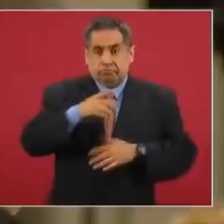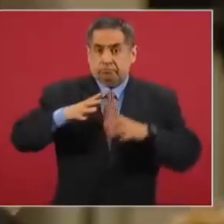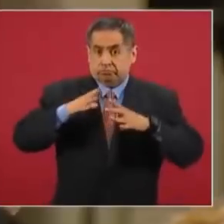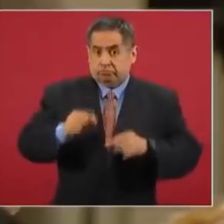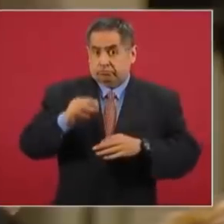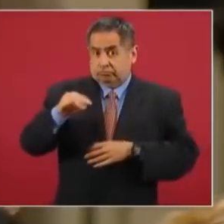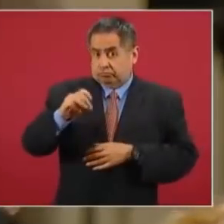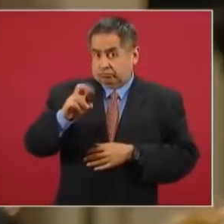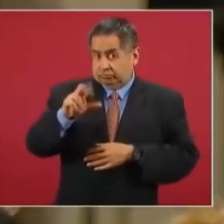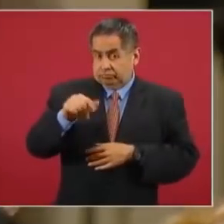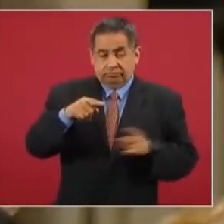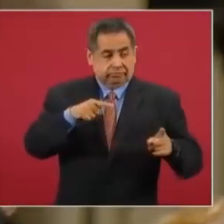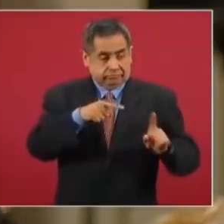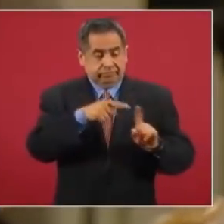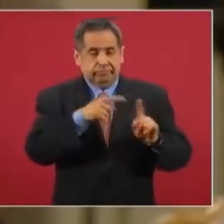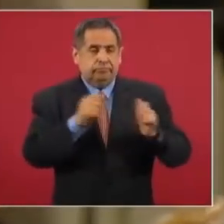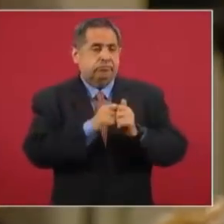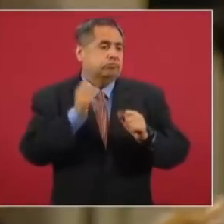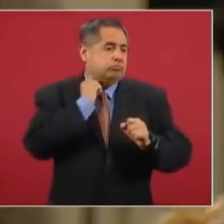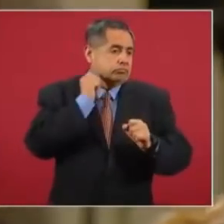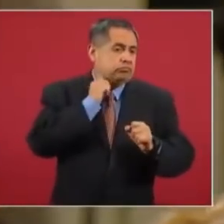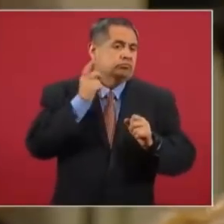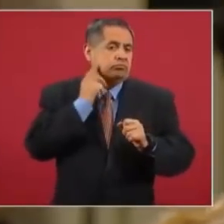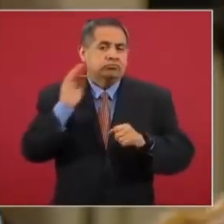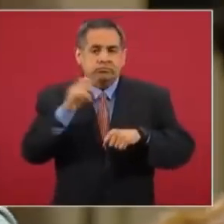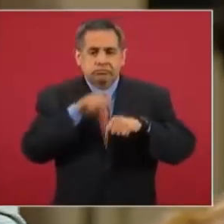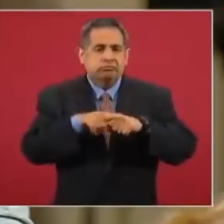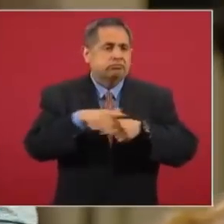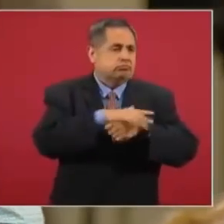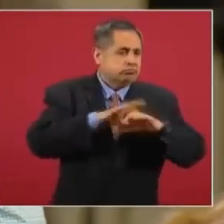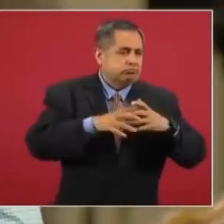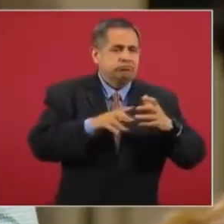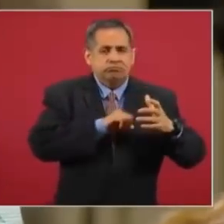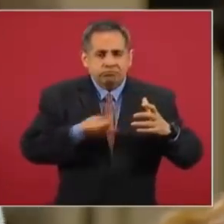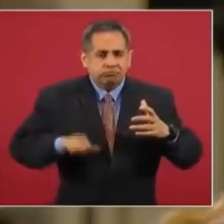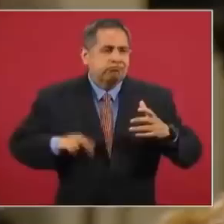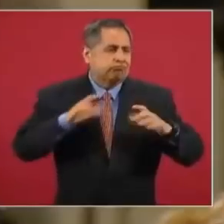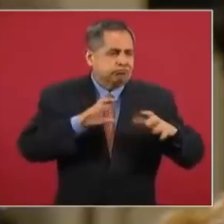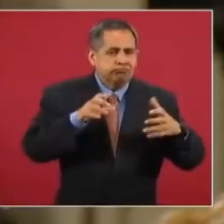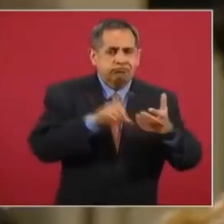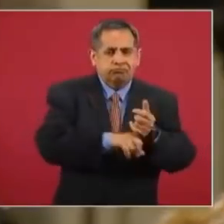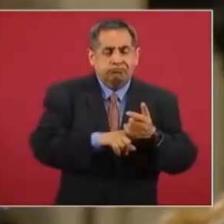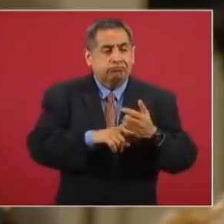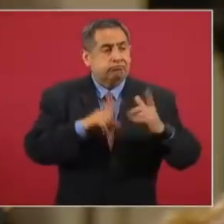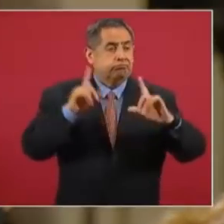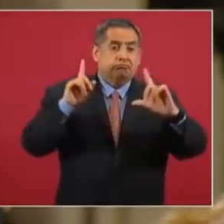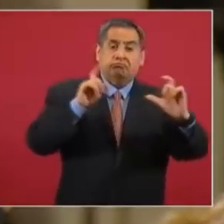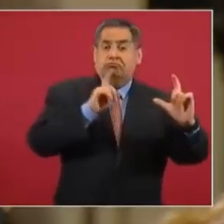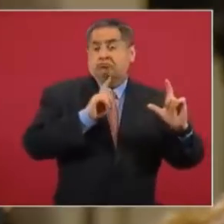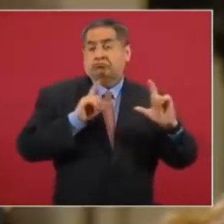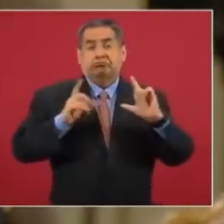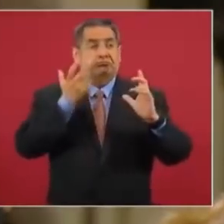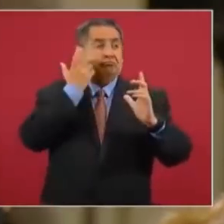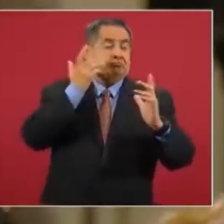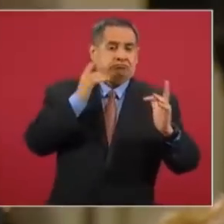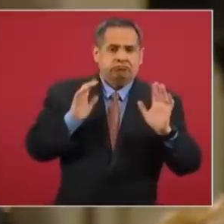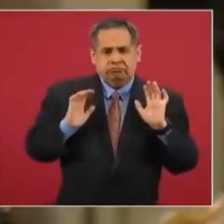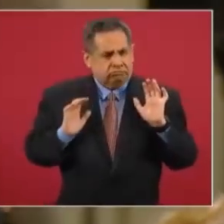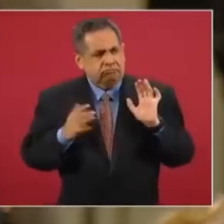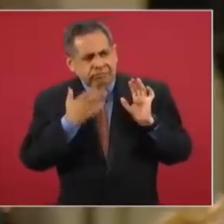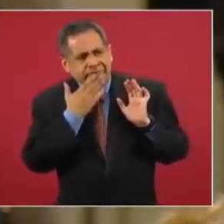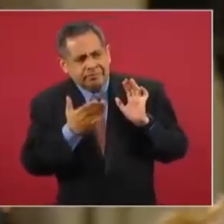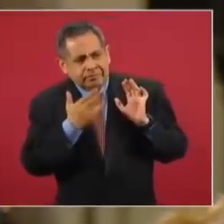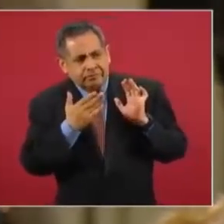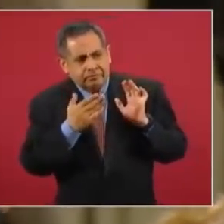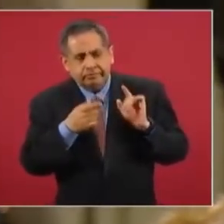fundó se reunió con senadores, diputados federales, locales, alcaldes, regidores, la gran foto, y aunque puede ser legal, sí